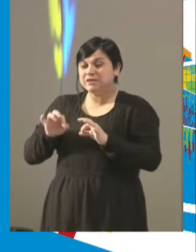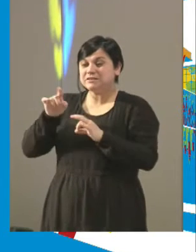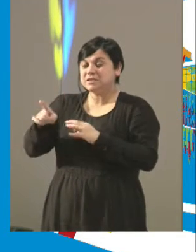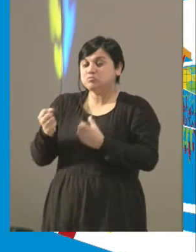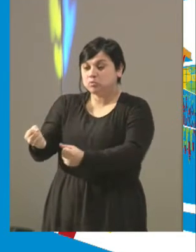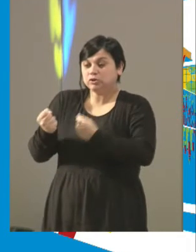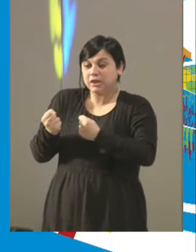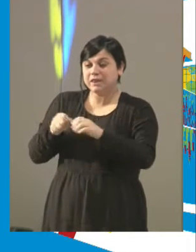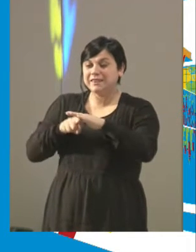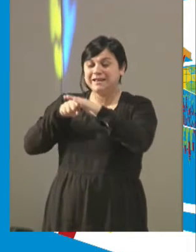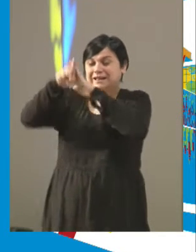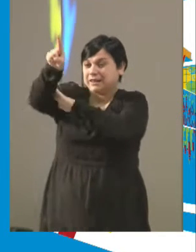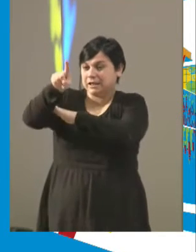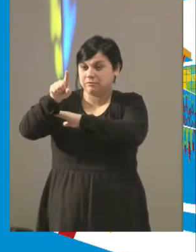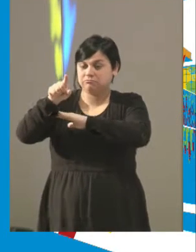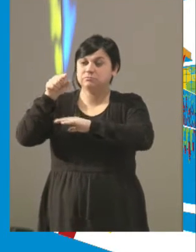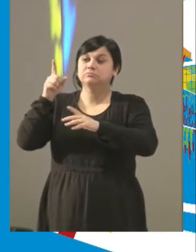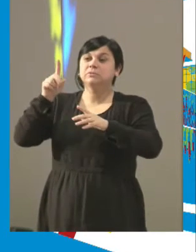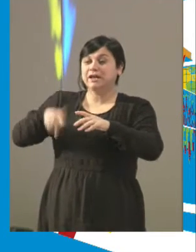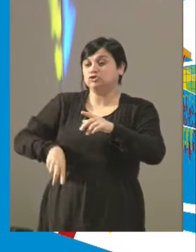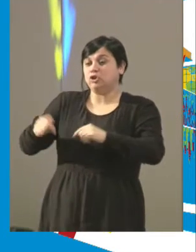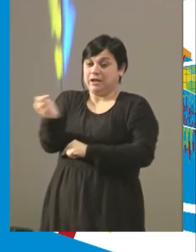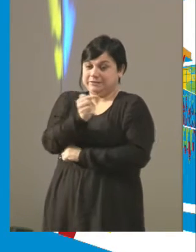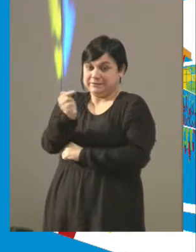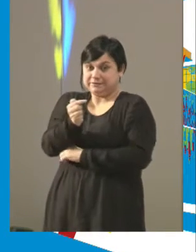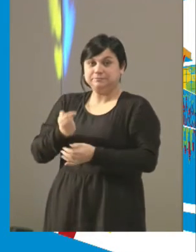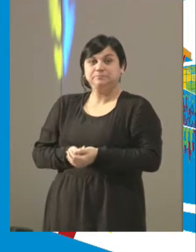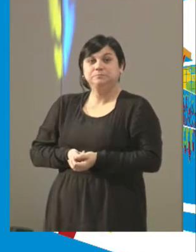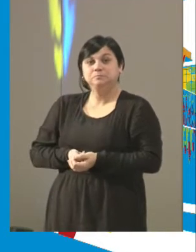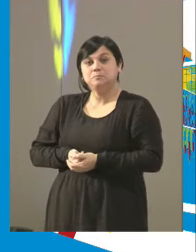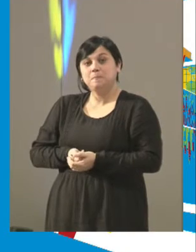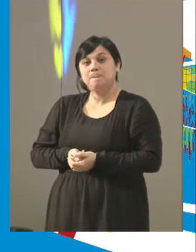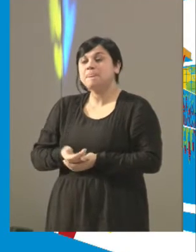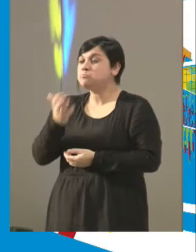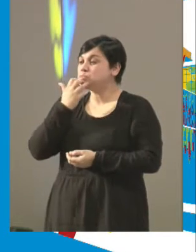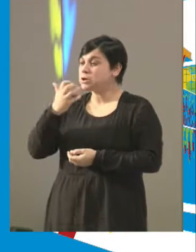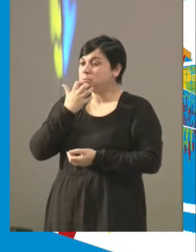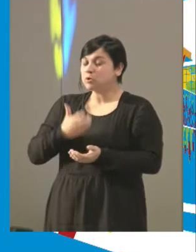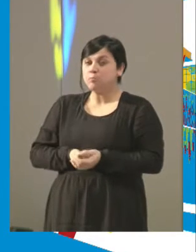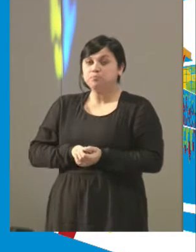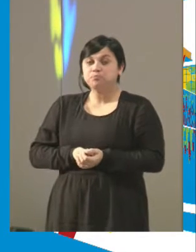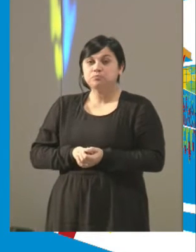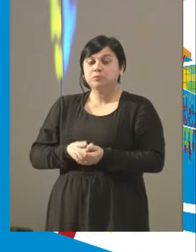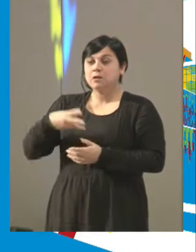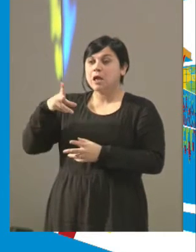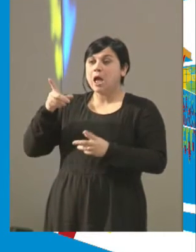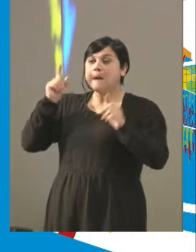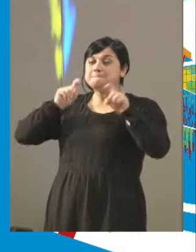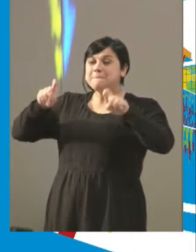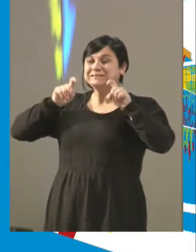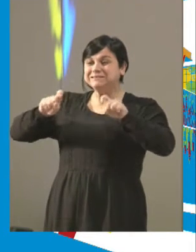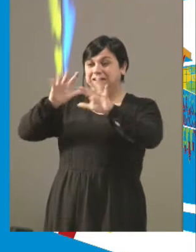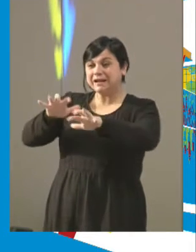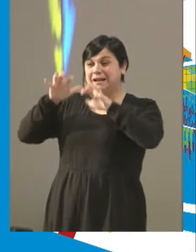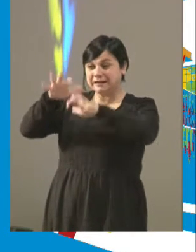una potencialidad de crecer muy rápidamente, que son las que tenéis aquí, ¿vale? Tenemos, por ejemplo, Machine Learning a gran escala, que ha